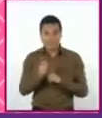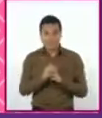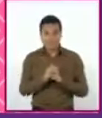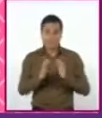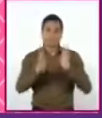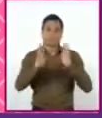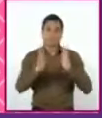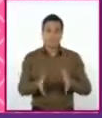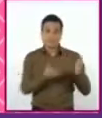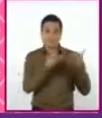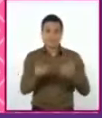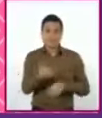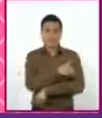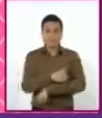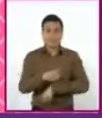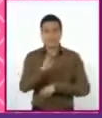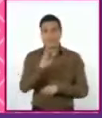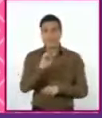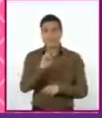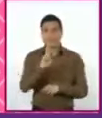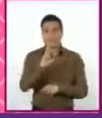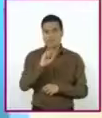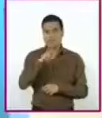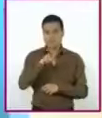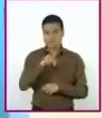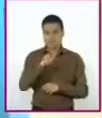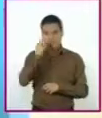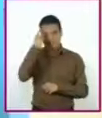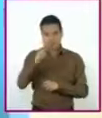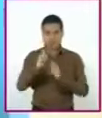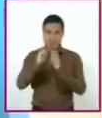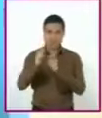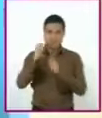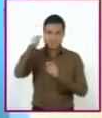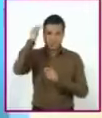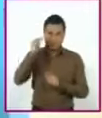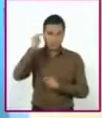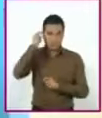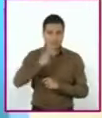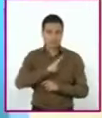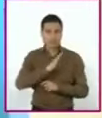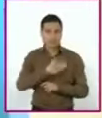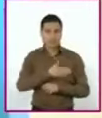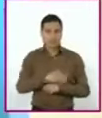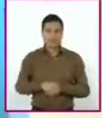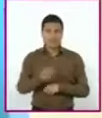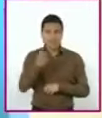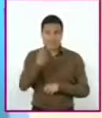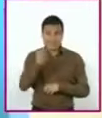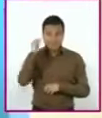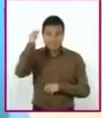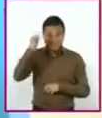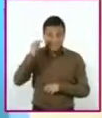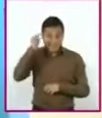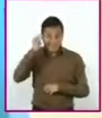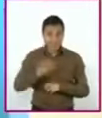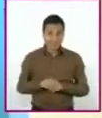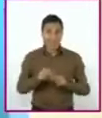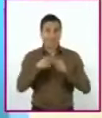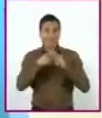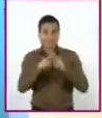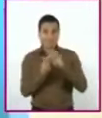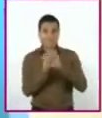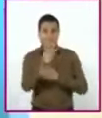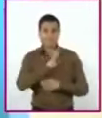dinastía Borbón a la corona española. Esta dinastía se dio a la tarea de organizar la administración de la Nueva